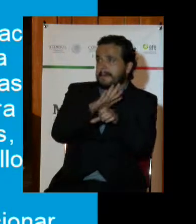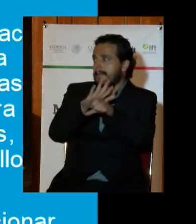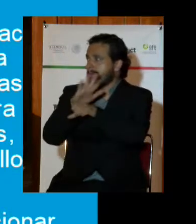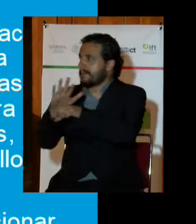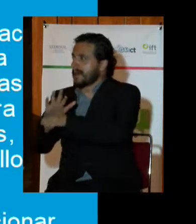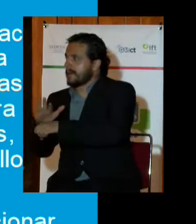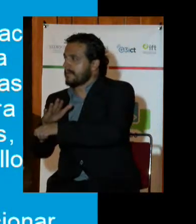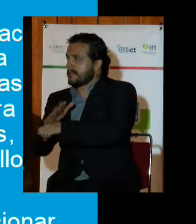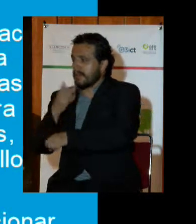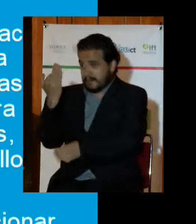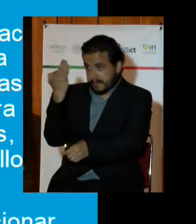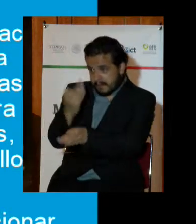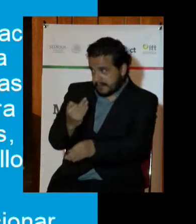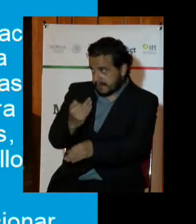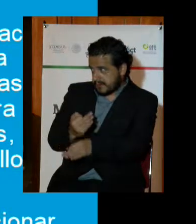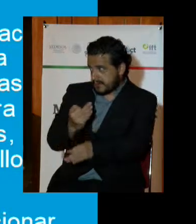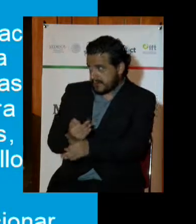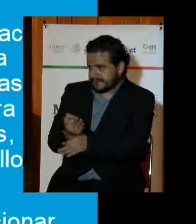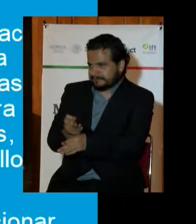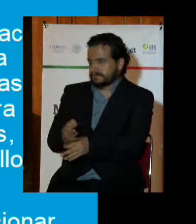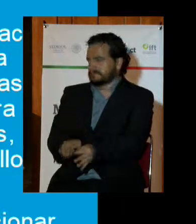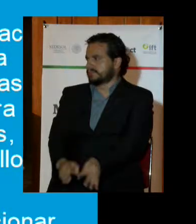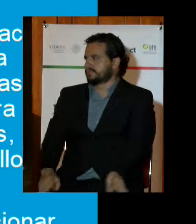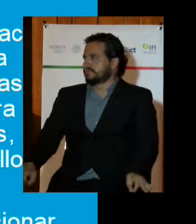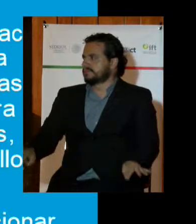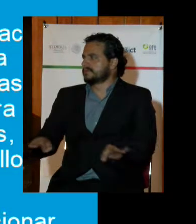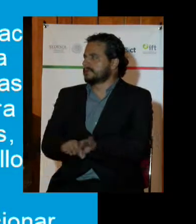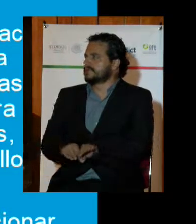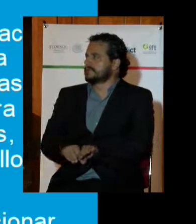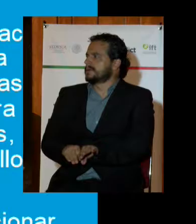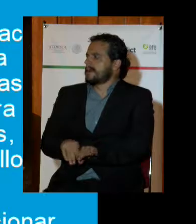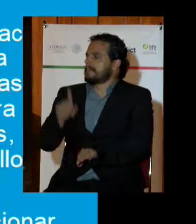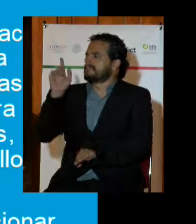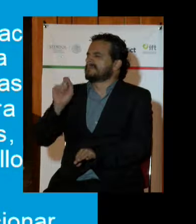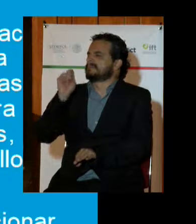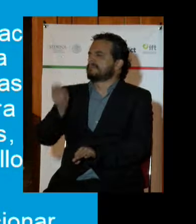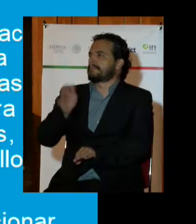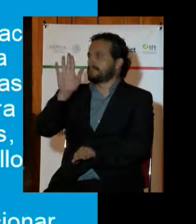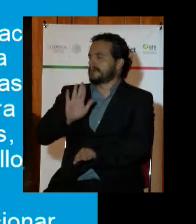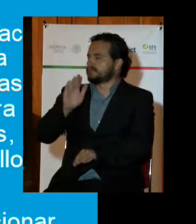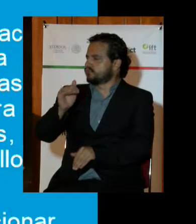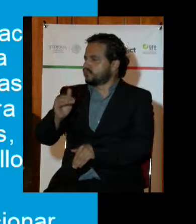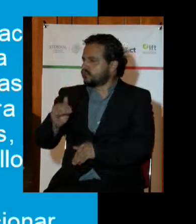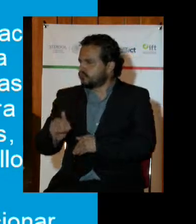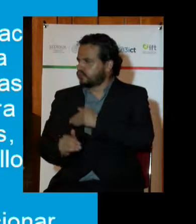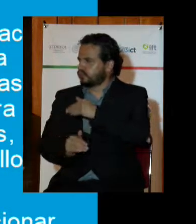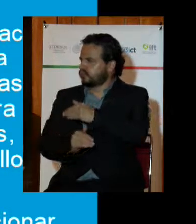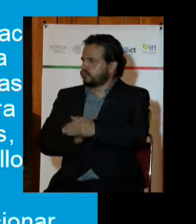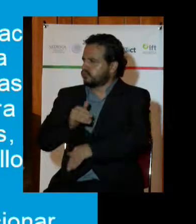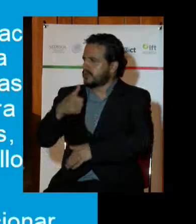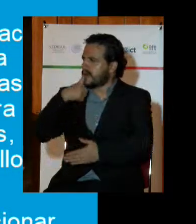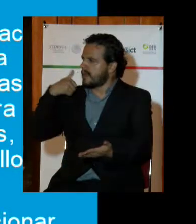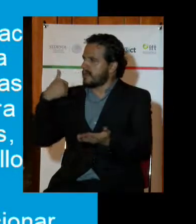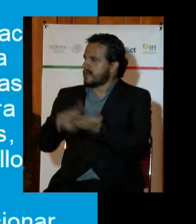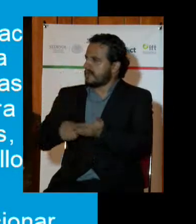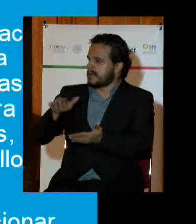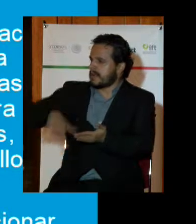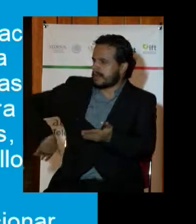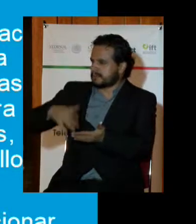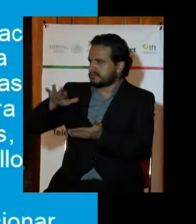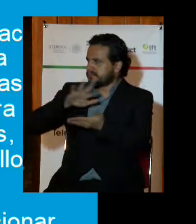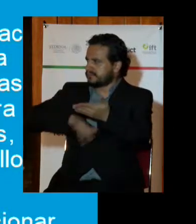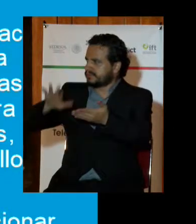totalmente indispensables. Generan riqueza y generan desarrollo. En la carta de Mark Zuckerberg lo decía, por cada 10